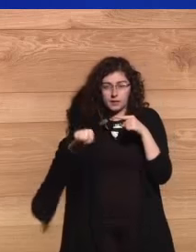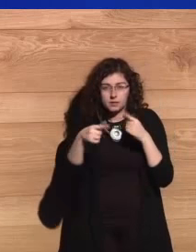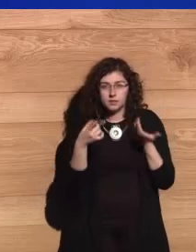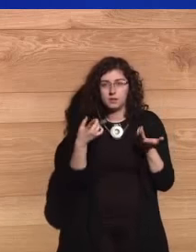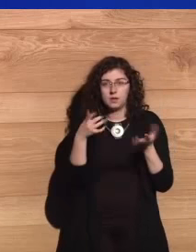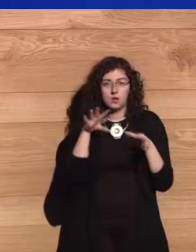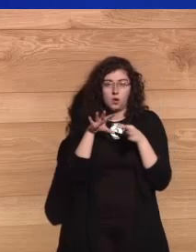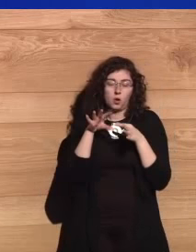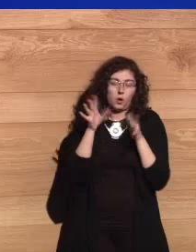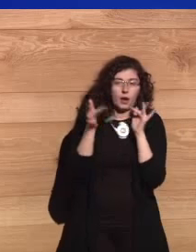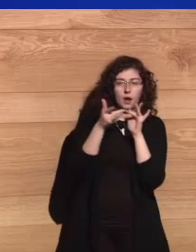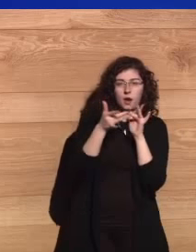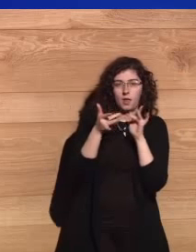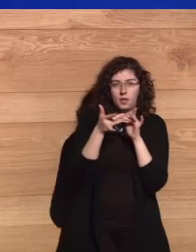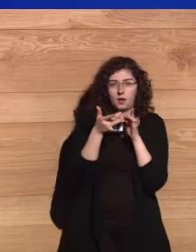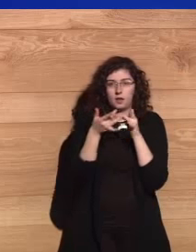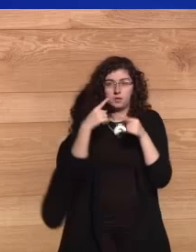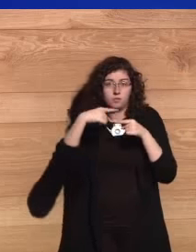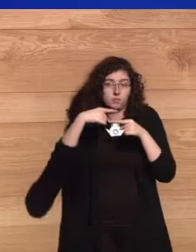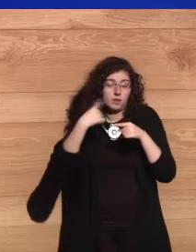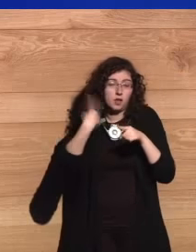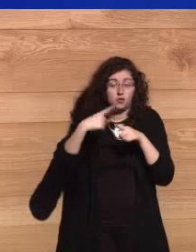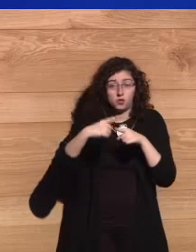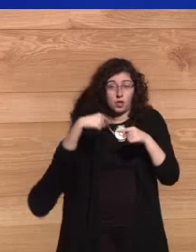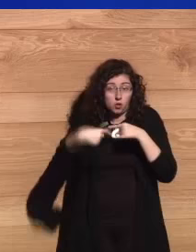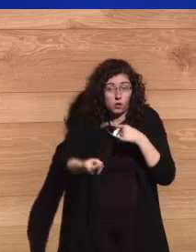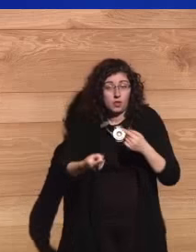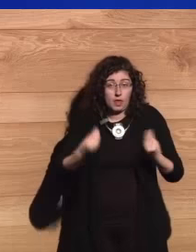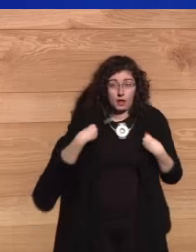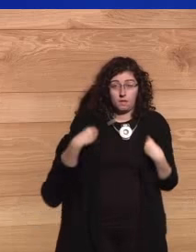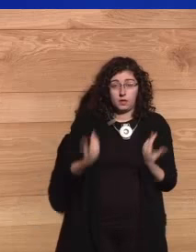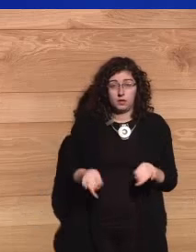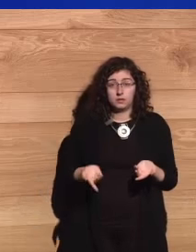lo relacional, lo cotidiano, las cosas de la vida. Y